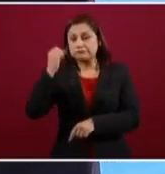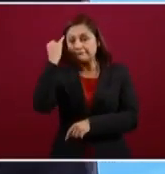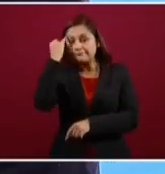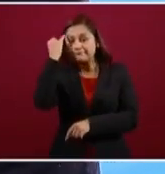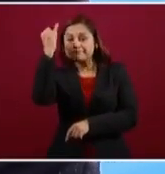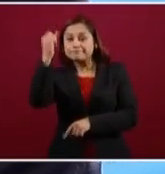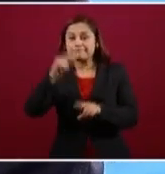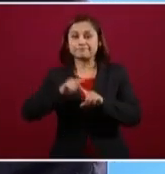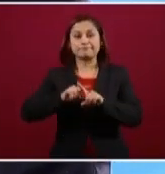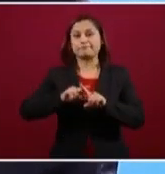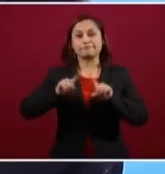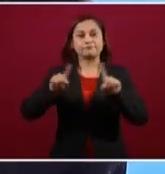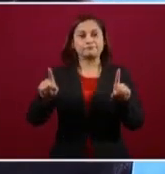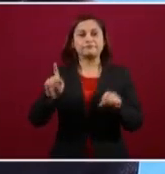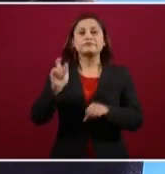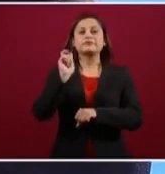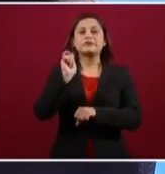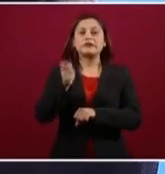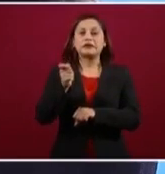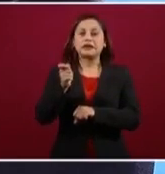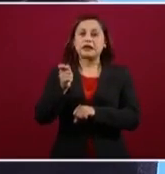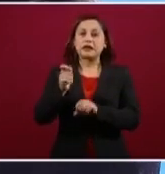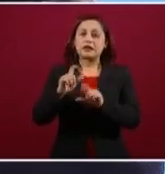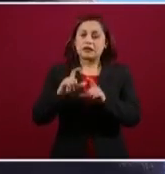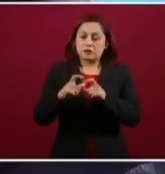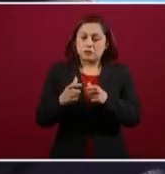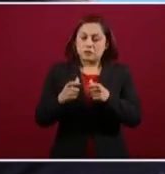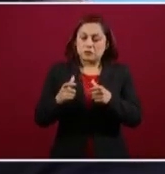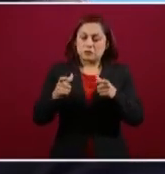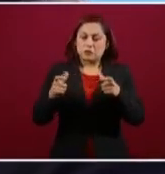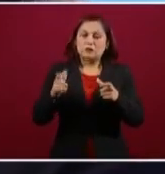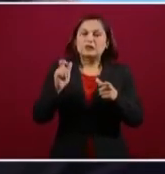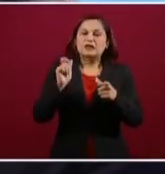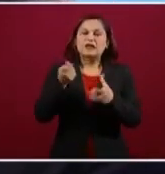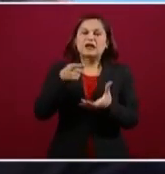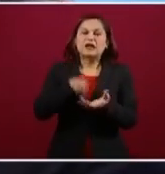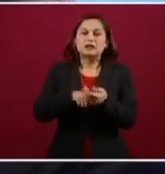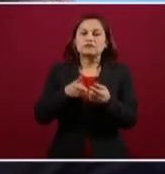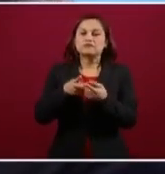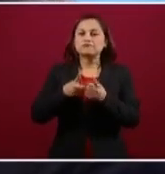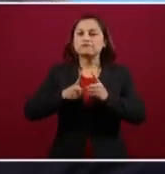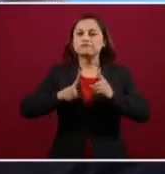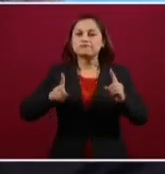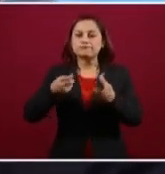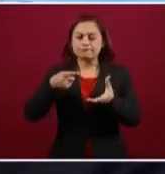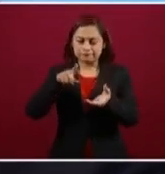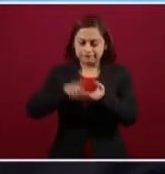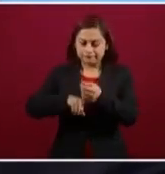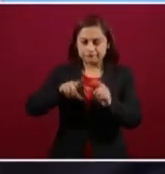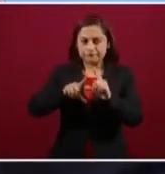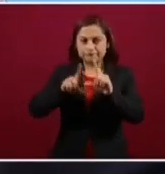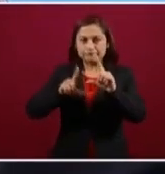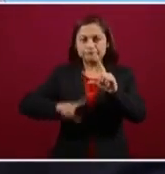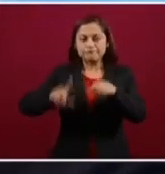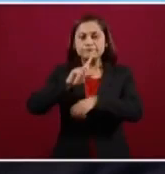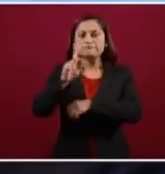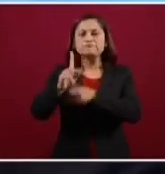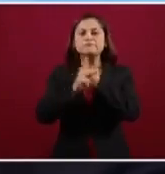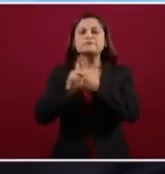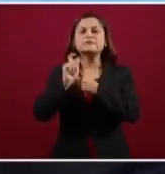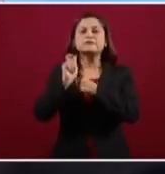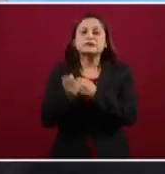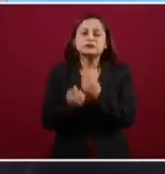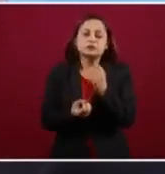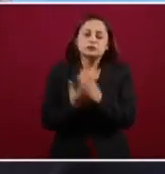que el crecimiento se convierta en desarrollo en un país en donde necesitamos crear empleos, pues tenemos